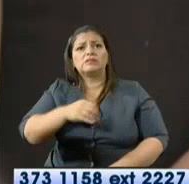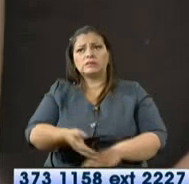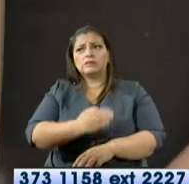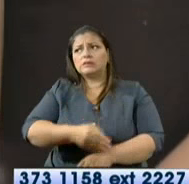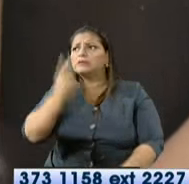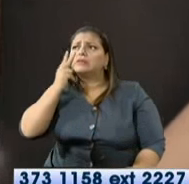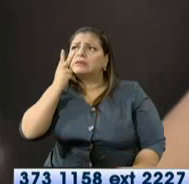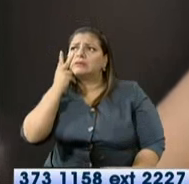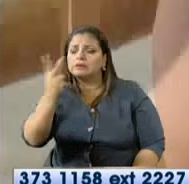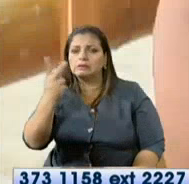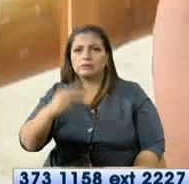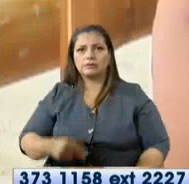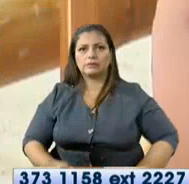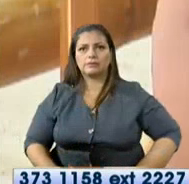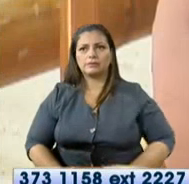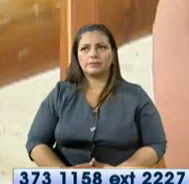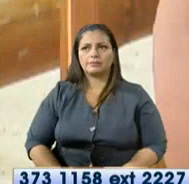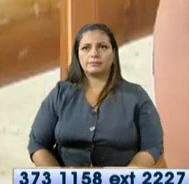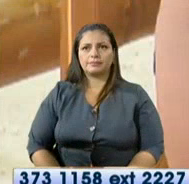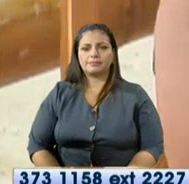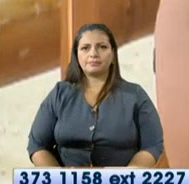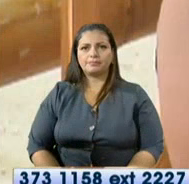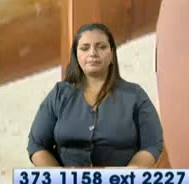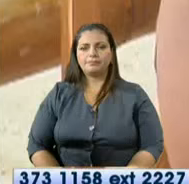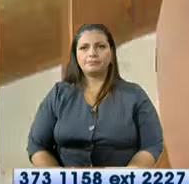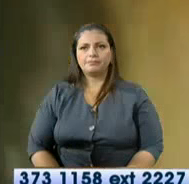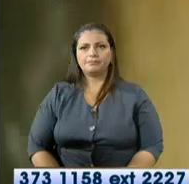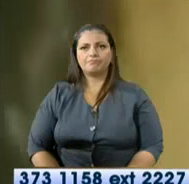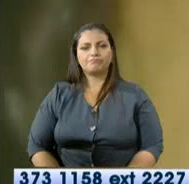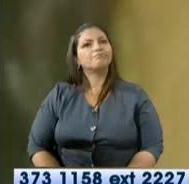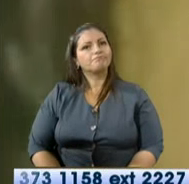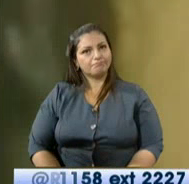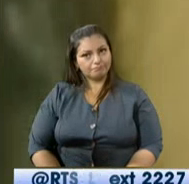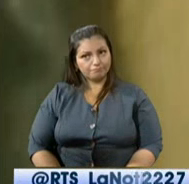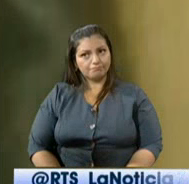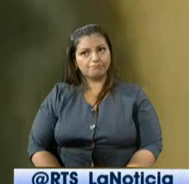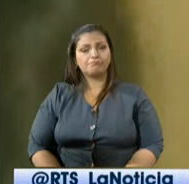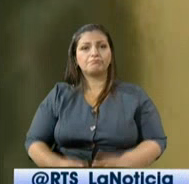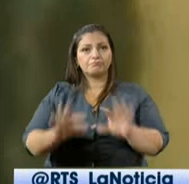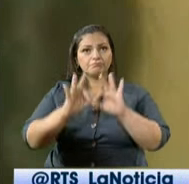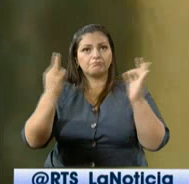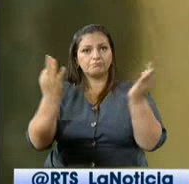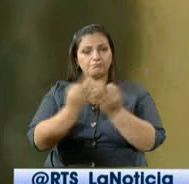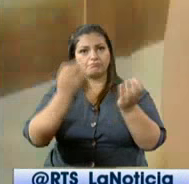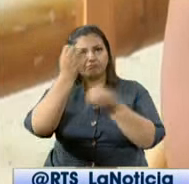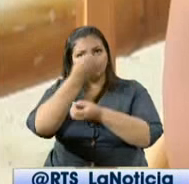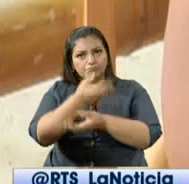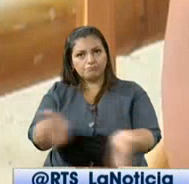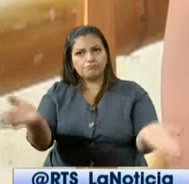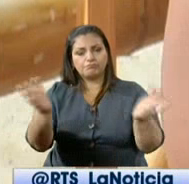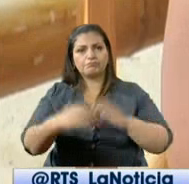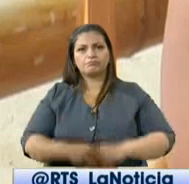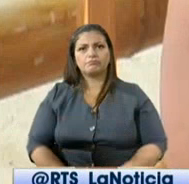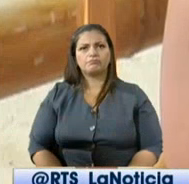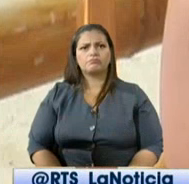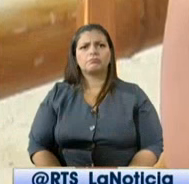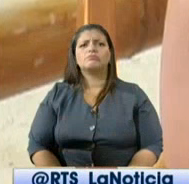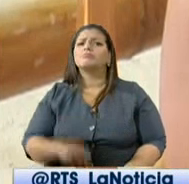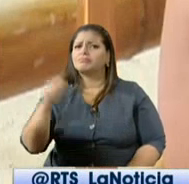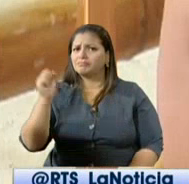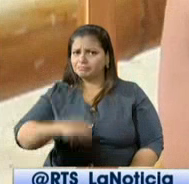haber leído. Bueno, la familia que tiene al Señor de las Lágrimas manifiesta que ellos